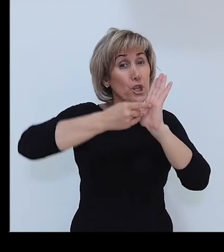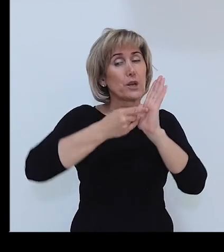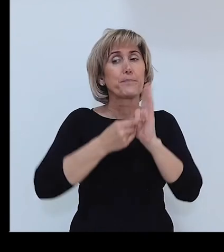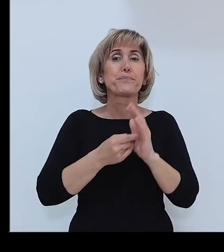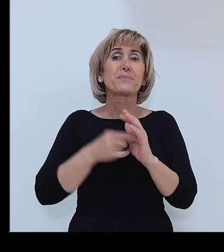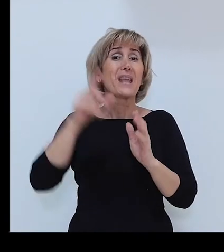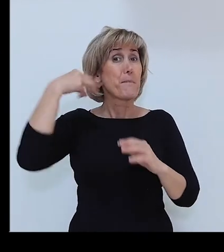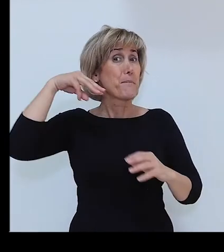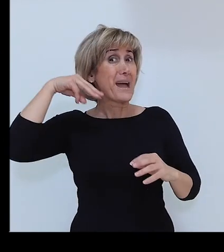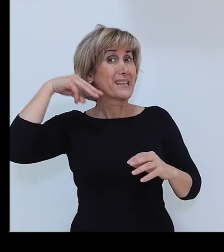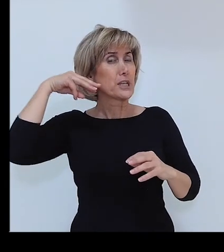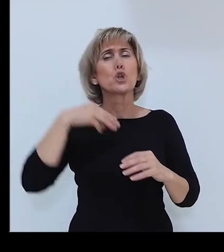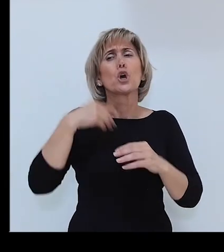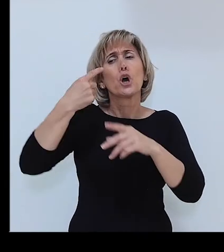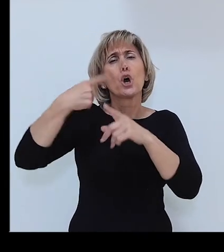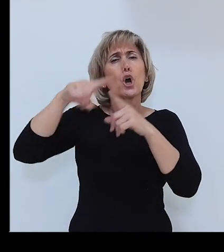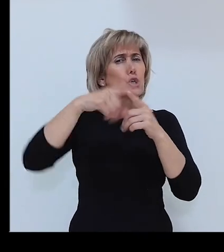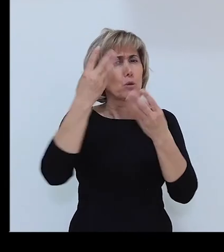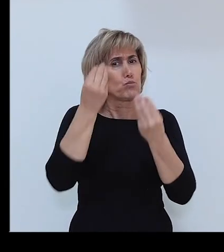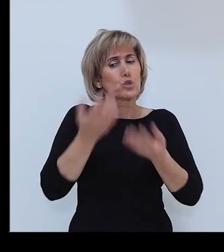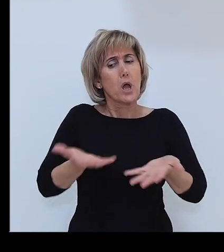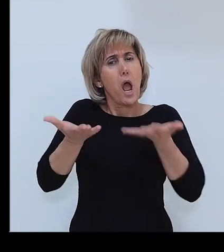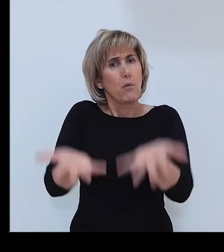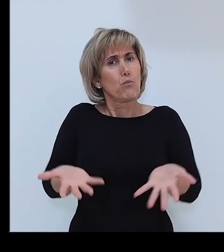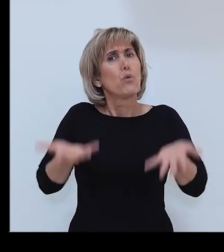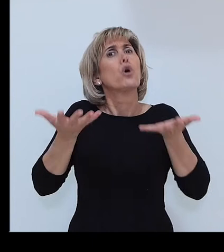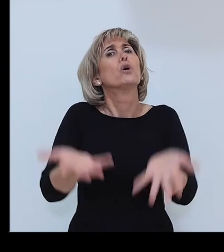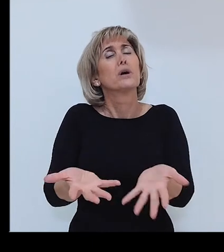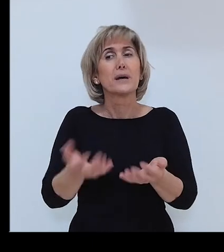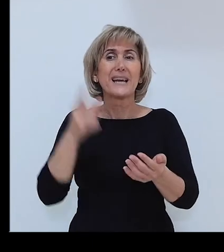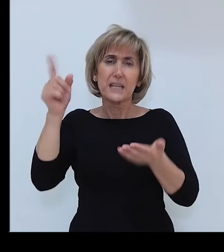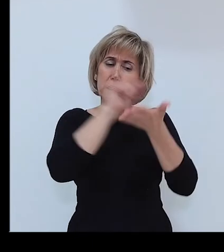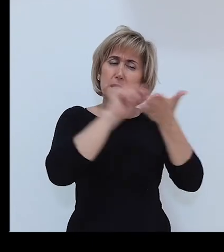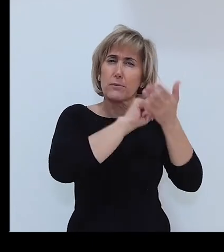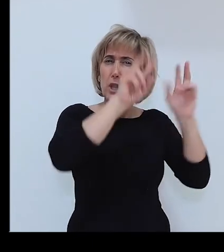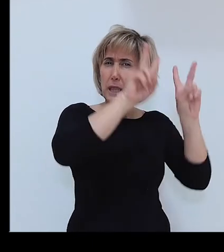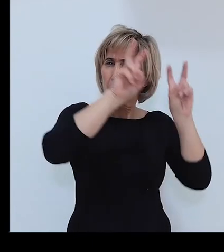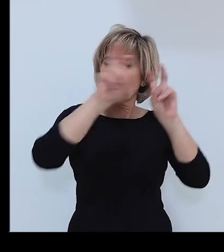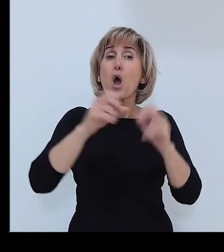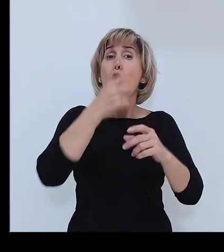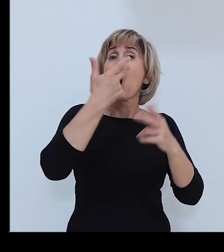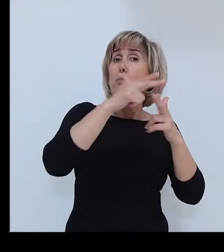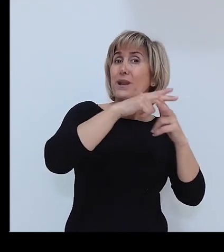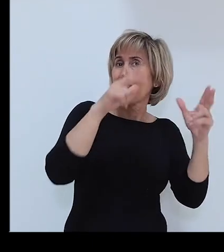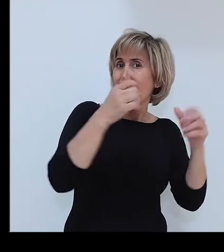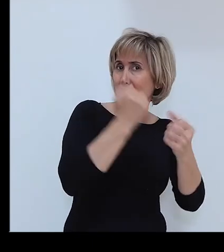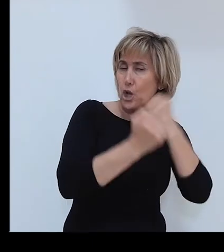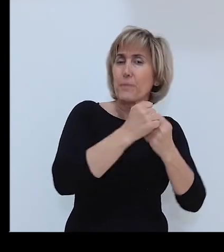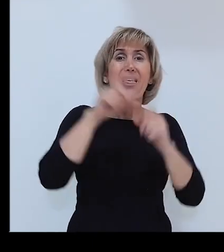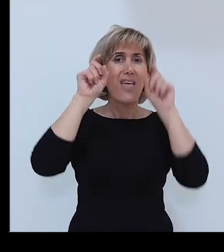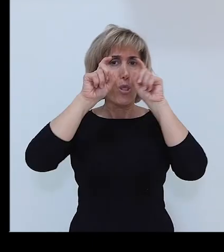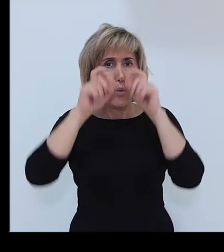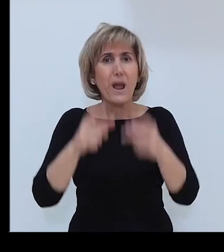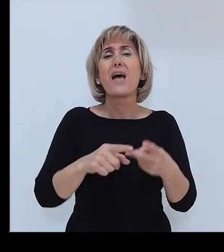de vista metodológico, Harry Martino hizo muchísimas aportaciones porque escribió de muchos temas,